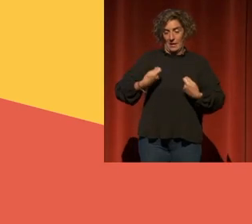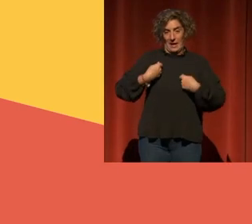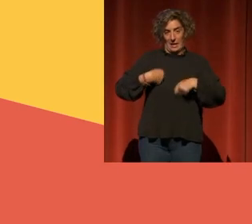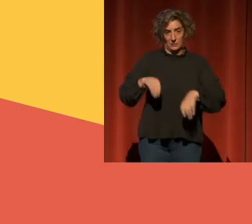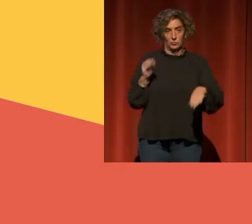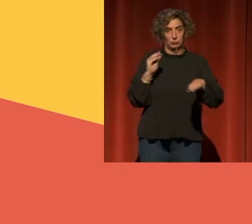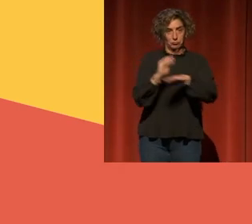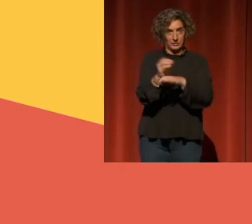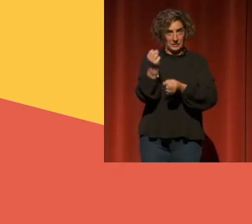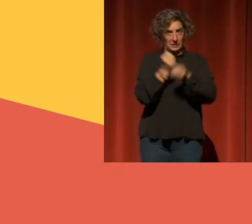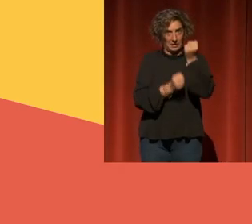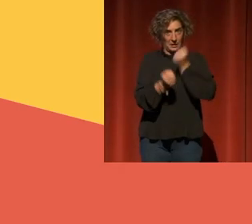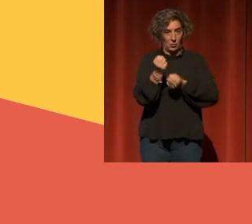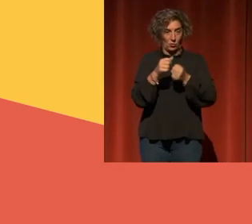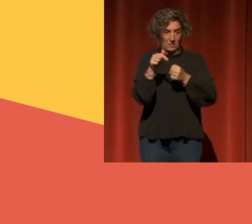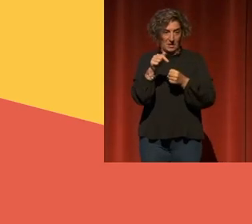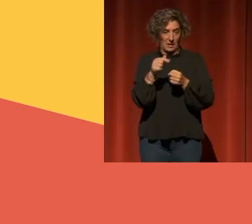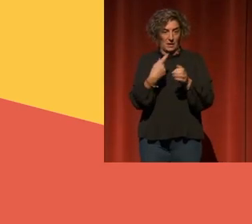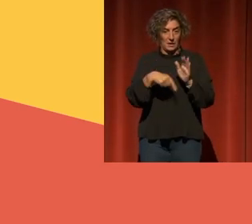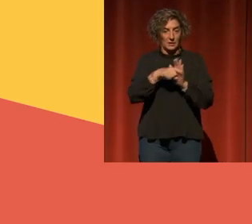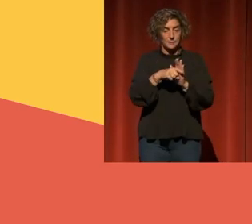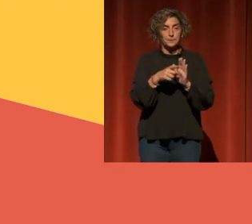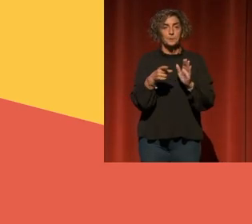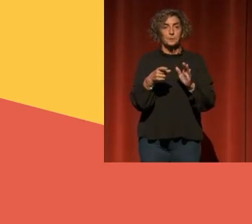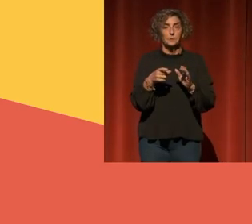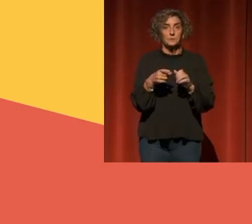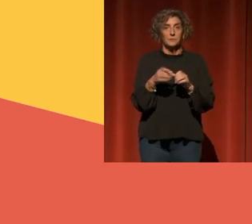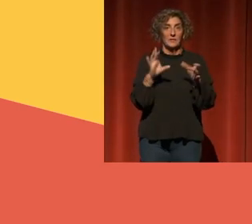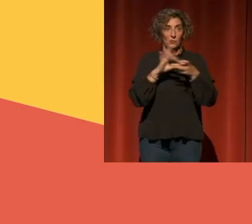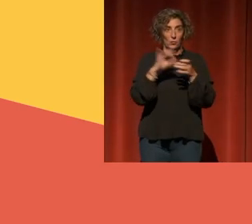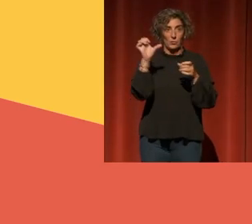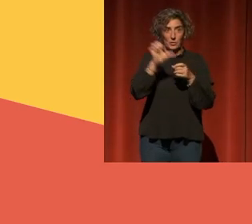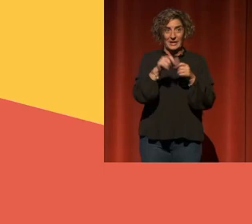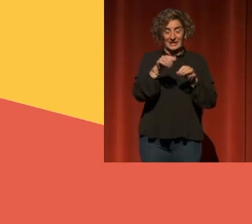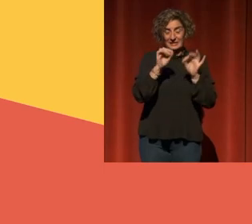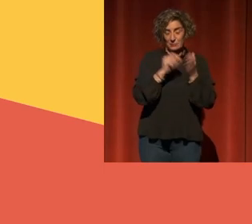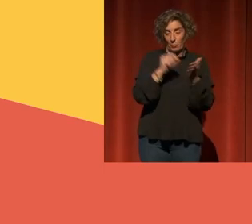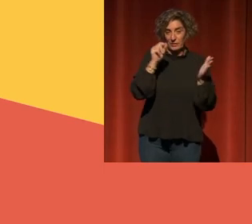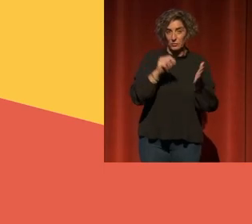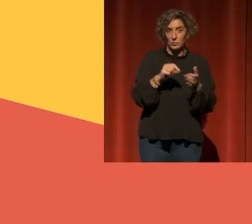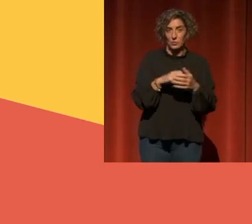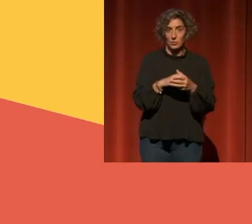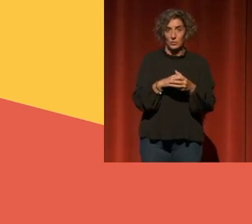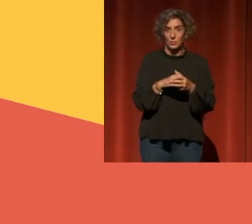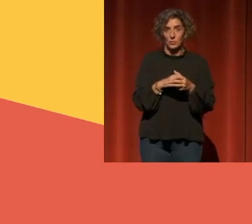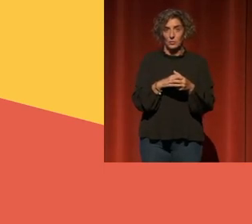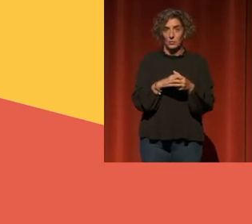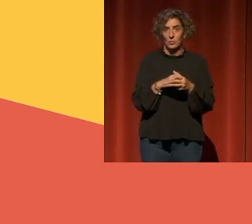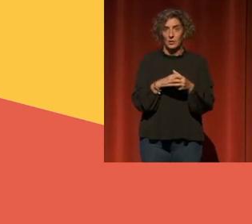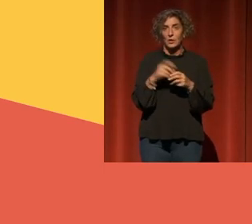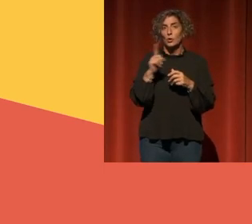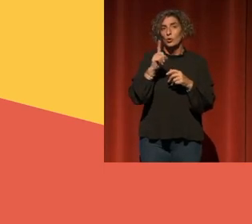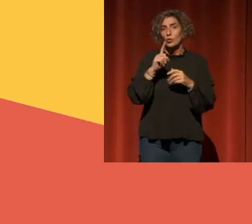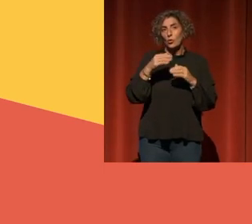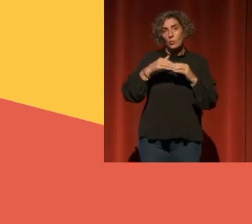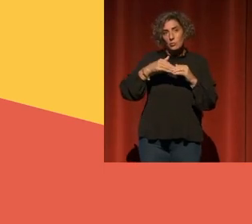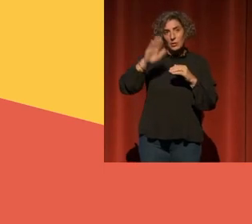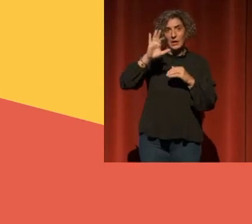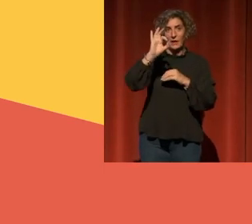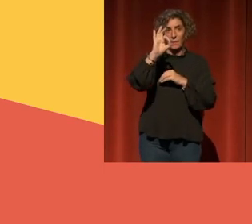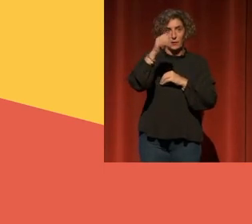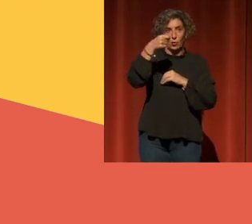el marco de los países de la de la Unión Europea en ese momento no no superaba el